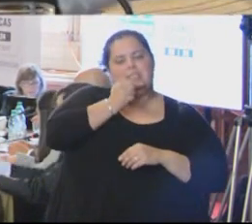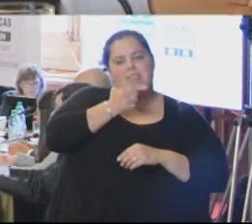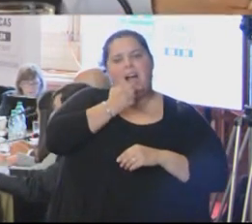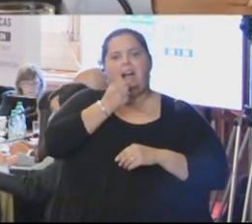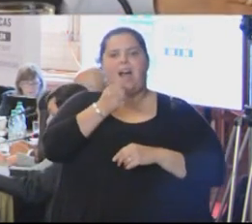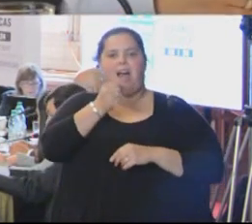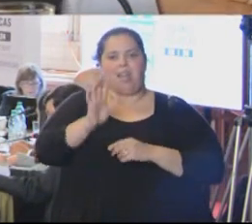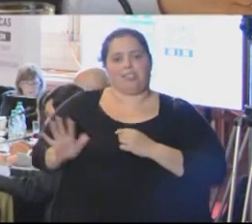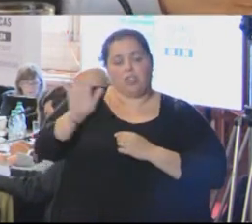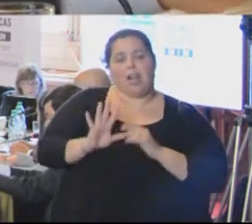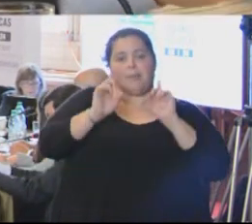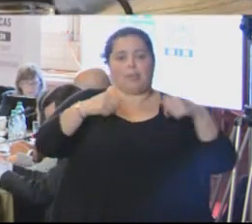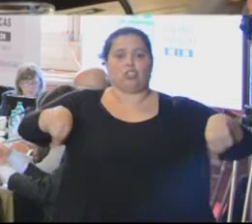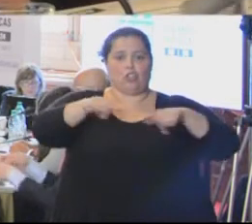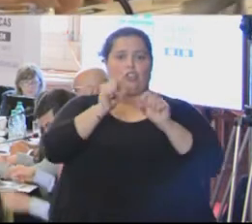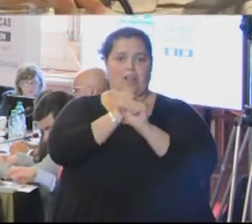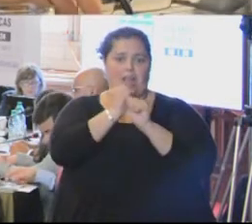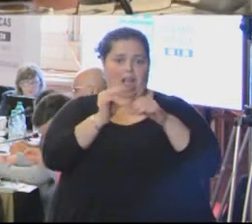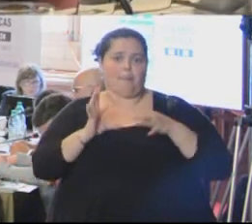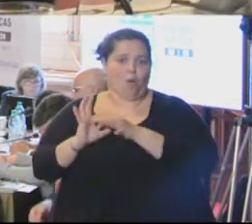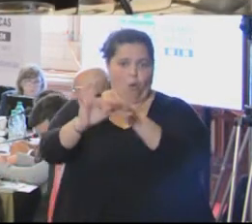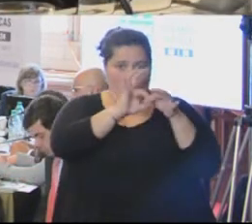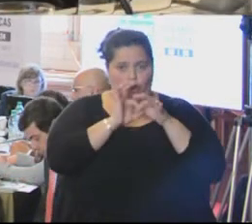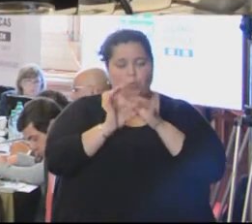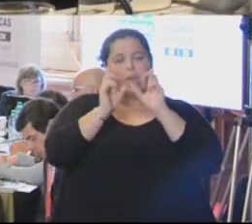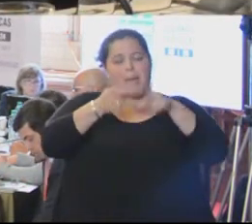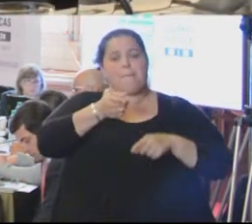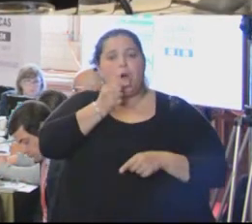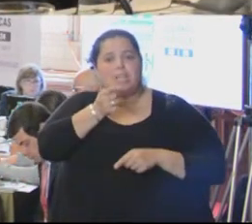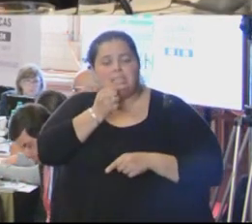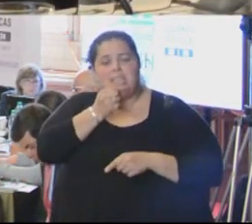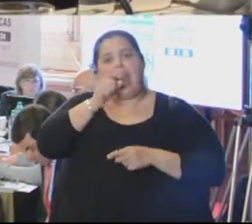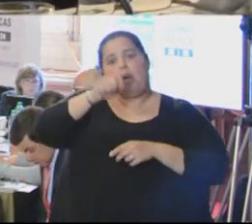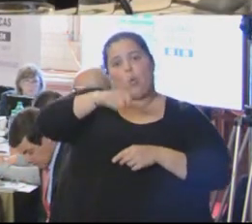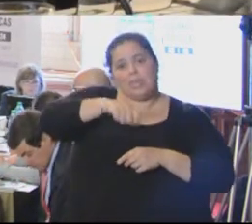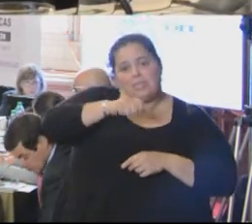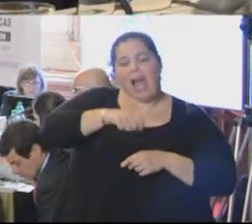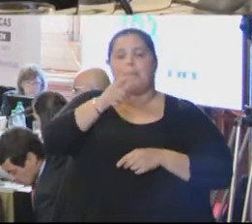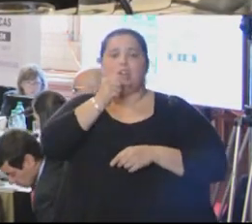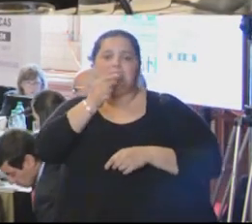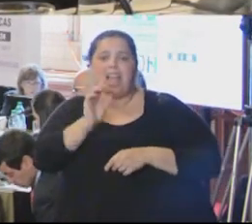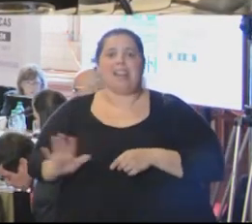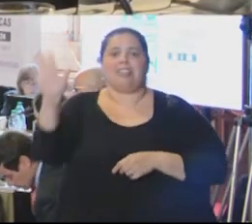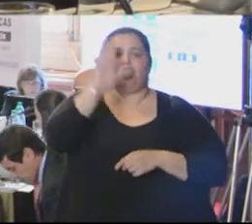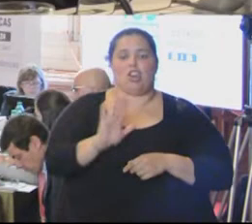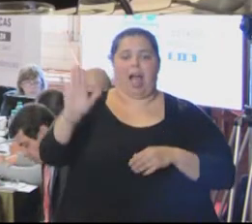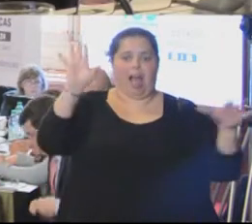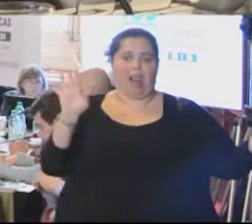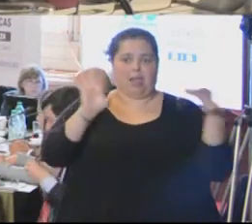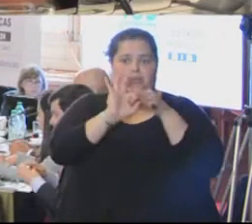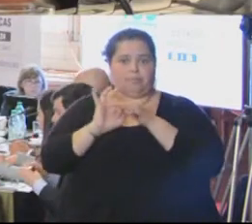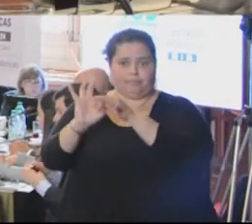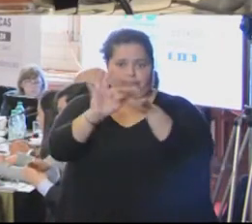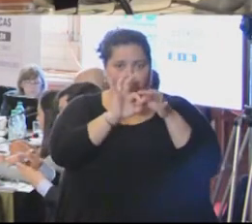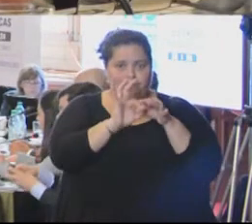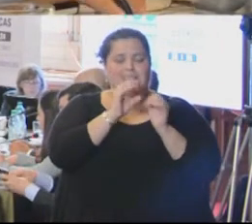trabajamos conjuntamente los casos con Policía Judicial de la Policía Nacional y Policía Judicial de la Fiscalía. Adicional a